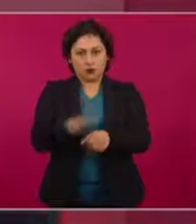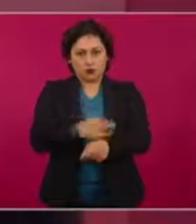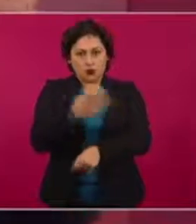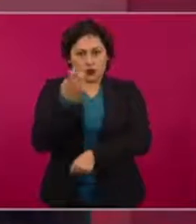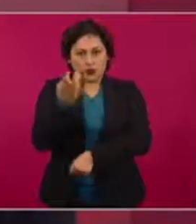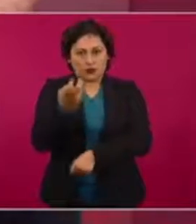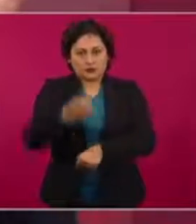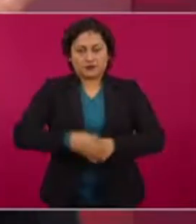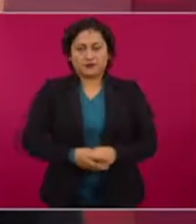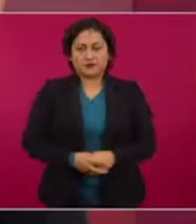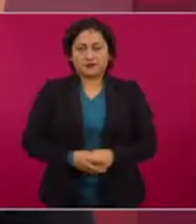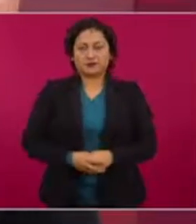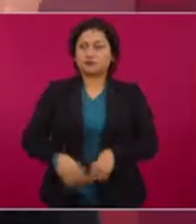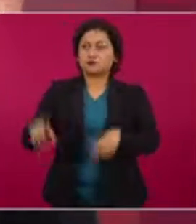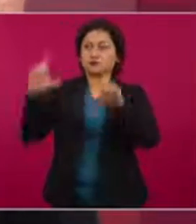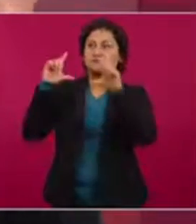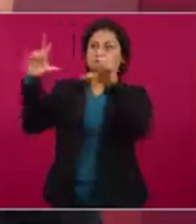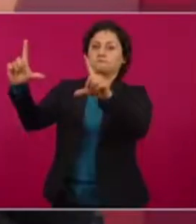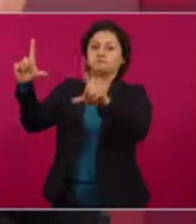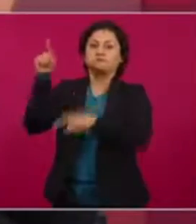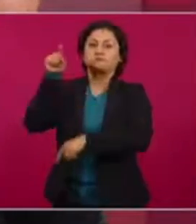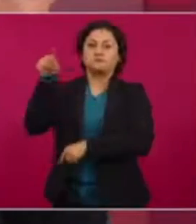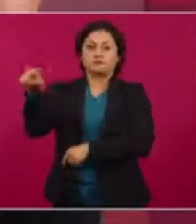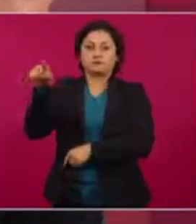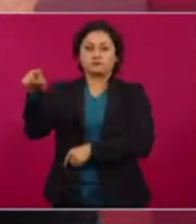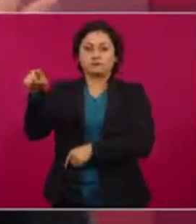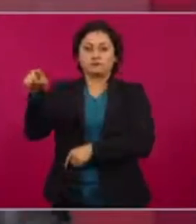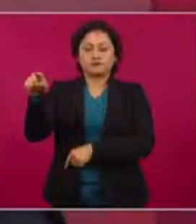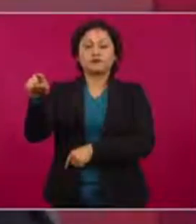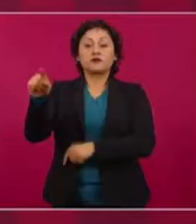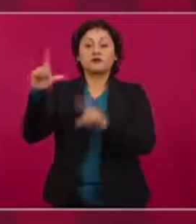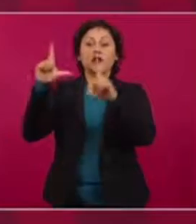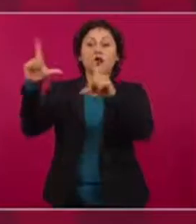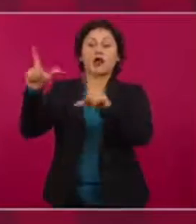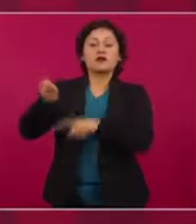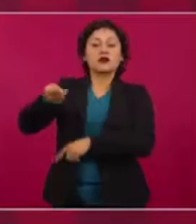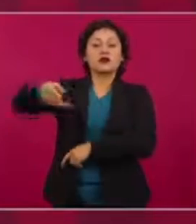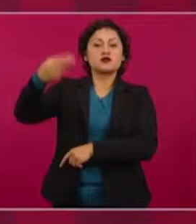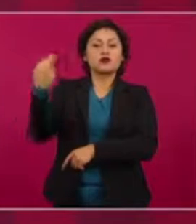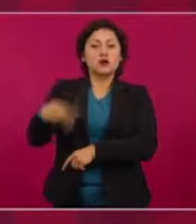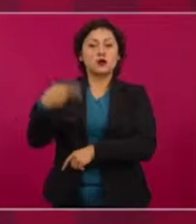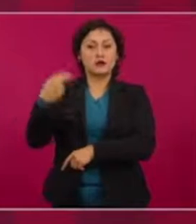Ahora es un memorial, se llama La Intendencia de la Traición.